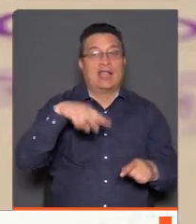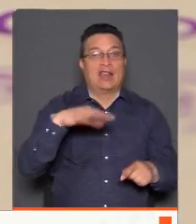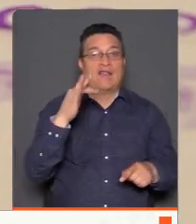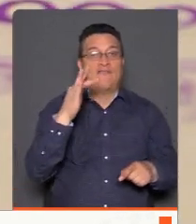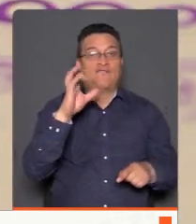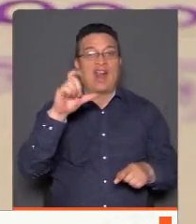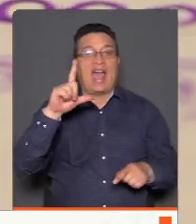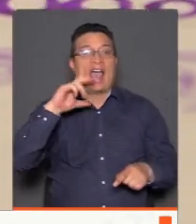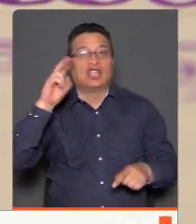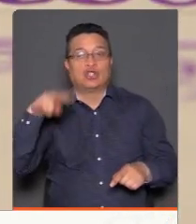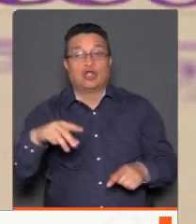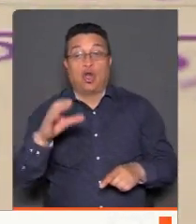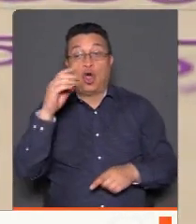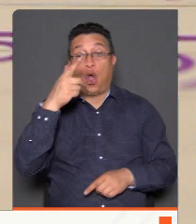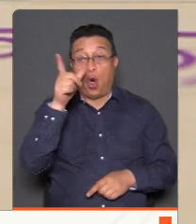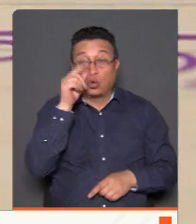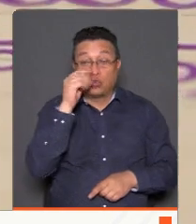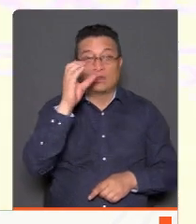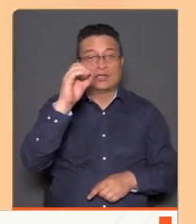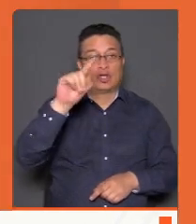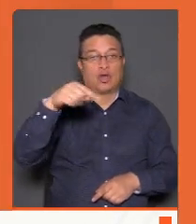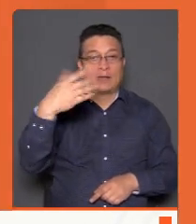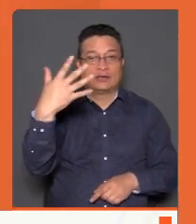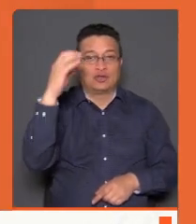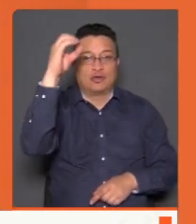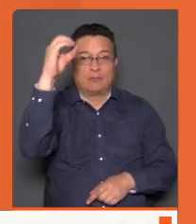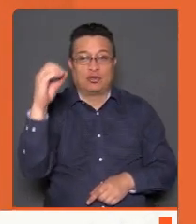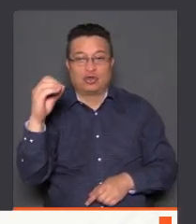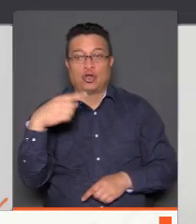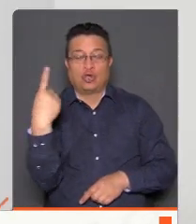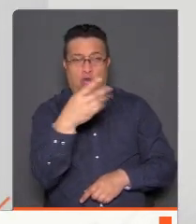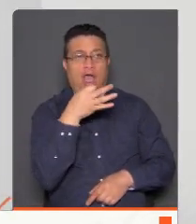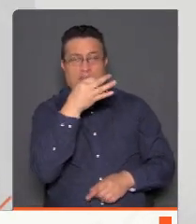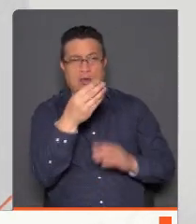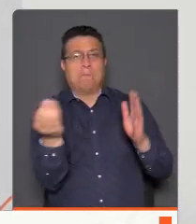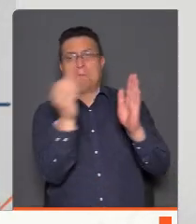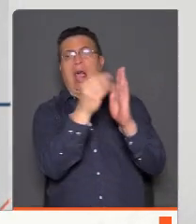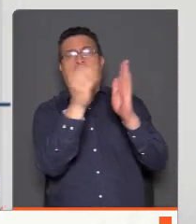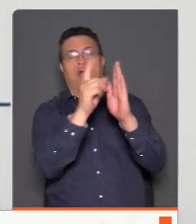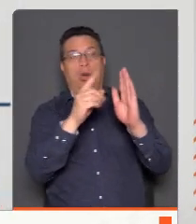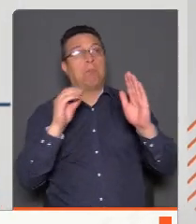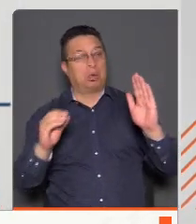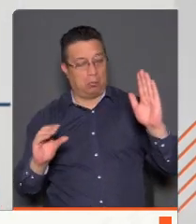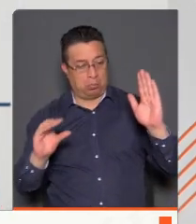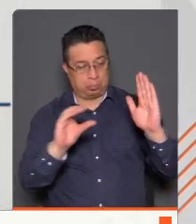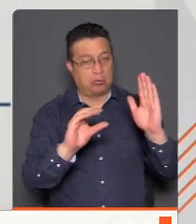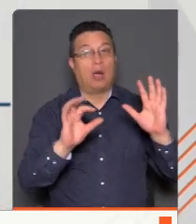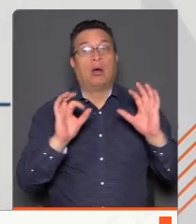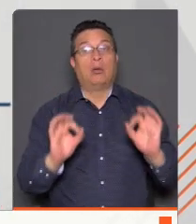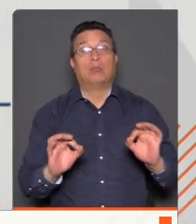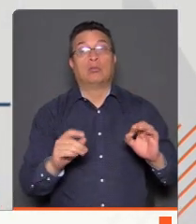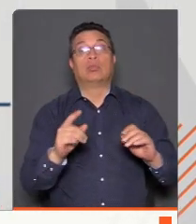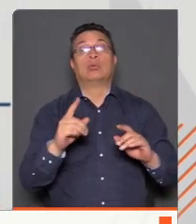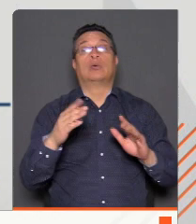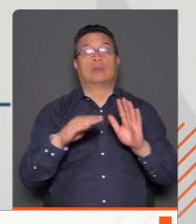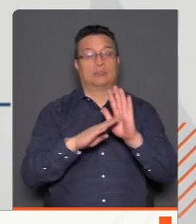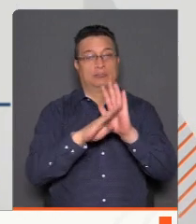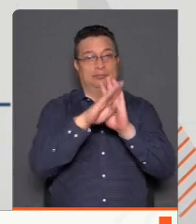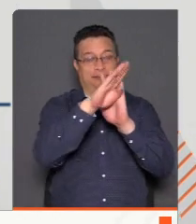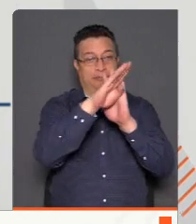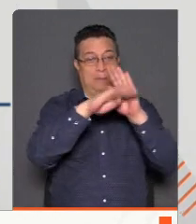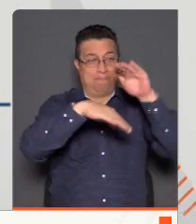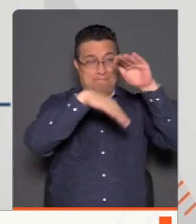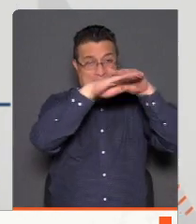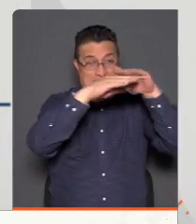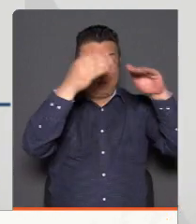subió 0,5% por debajo de todas las estimaciones. Con esto, deja atrás el récord anual que alcanzó en agosto, quedando bajo